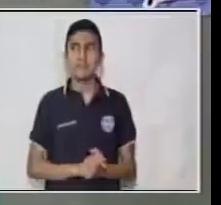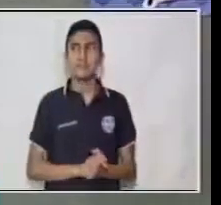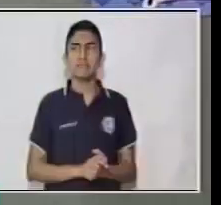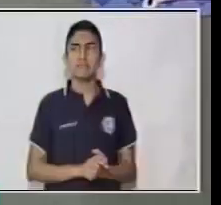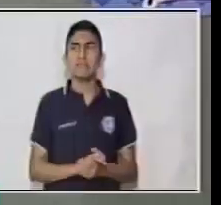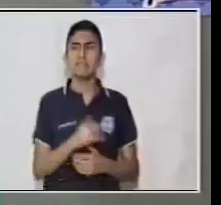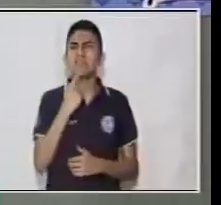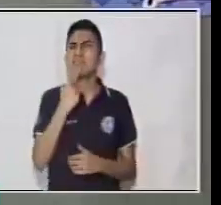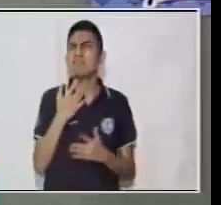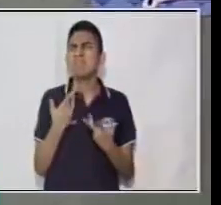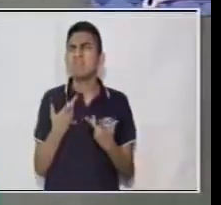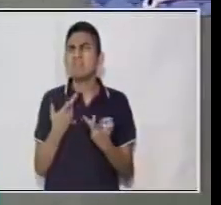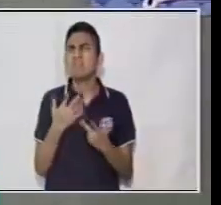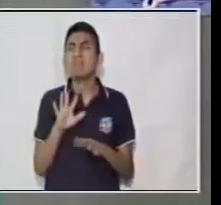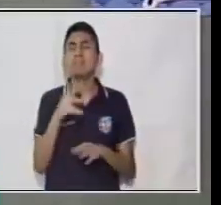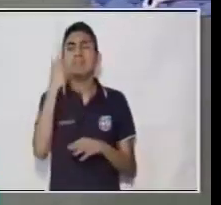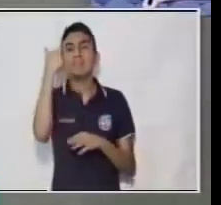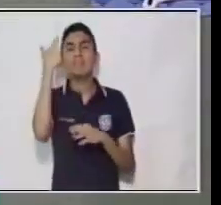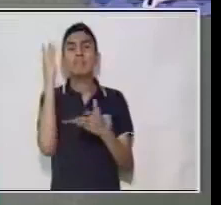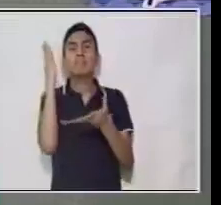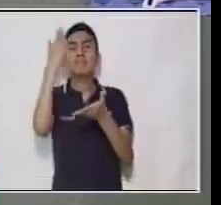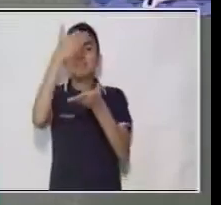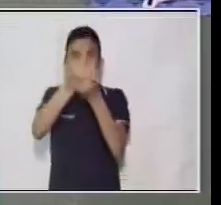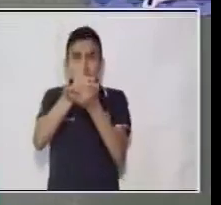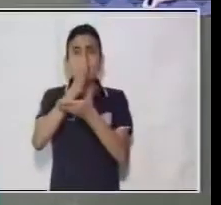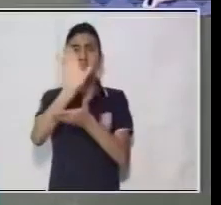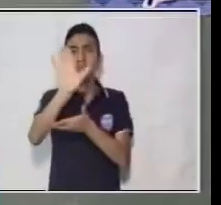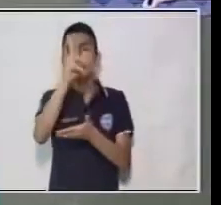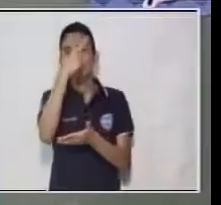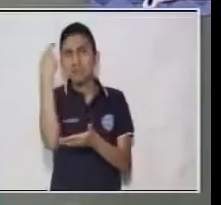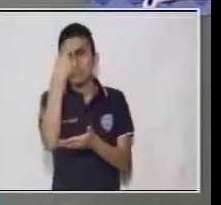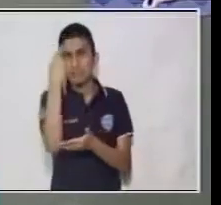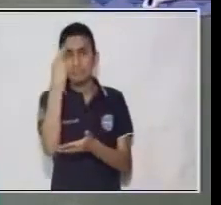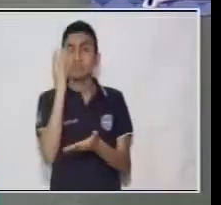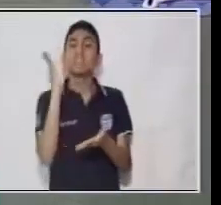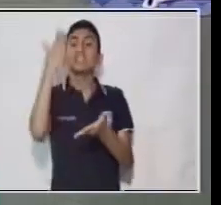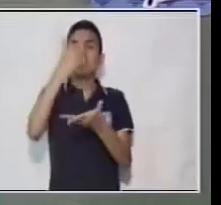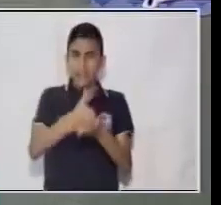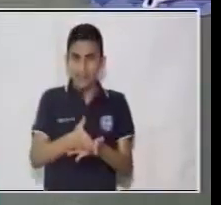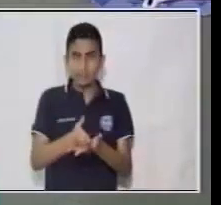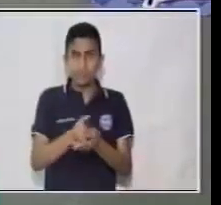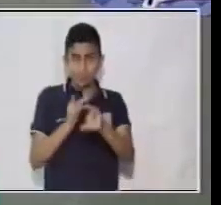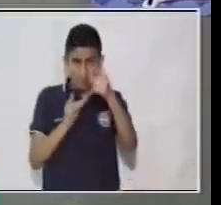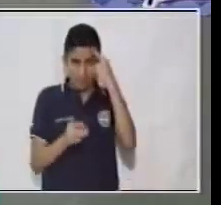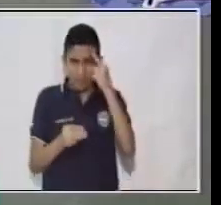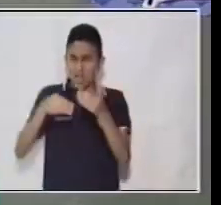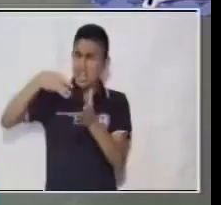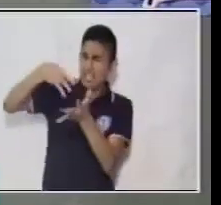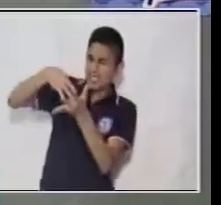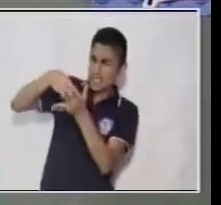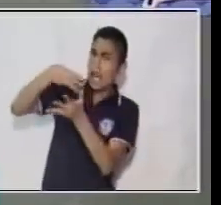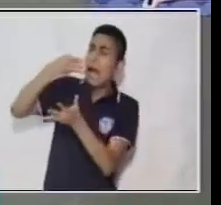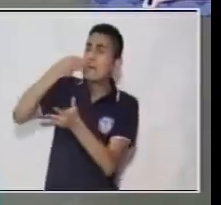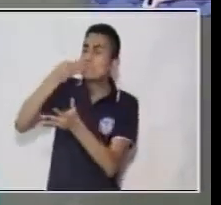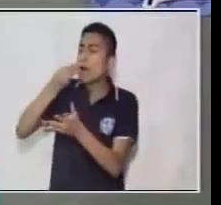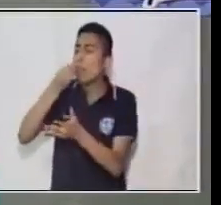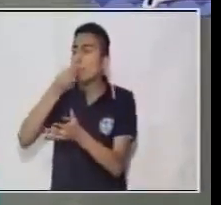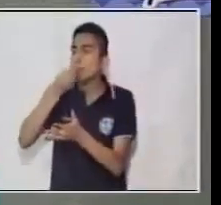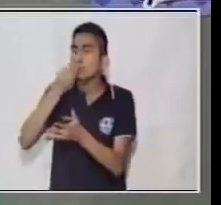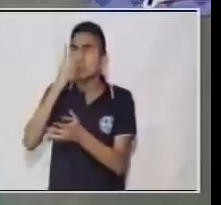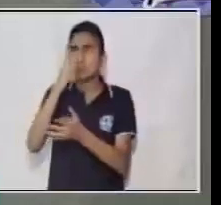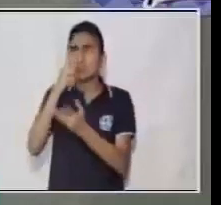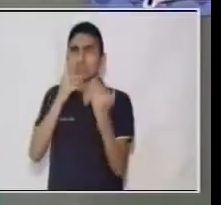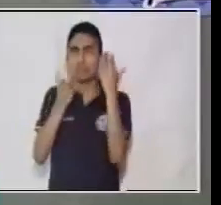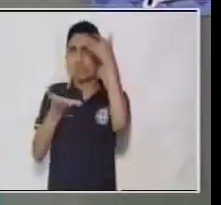Esta dice llegar a su trabajo. Con el tenedor puedo comerme